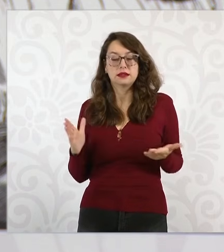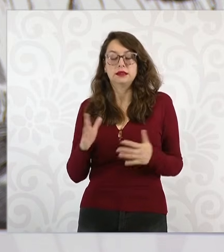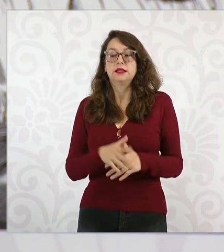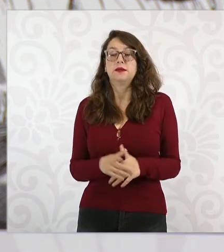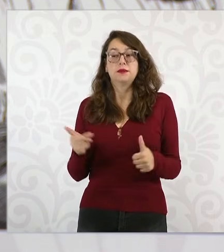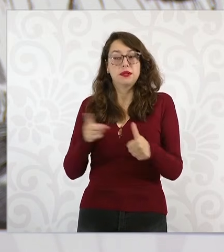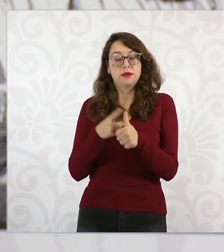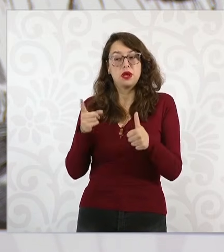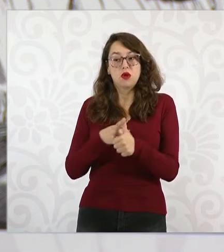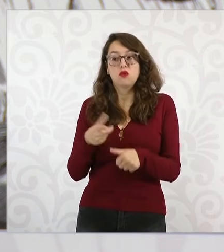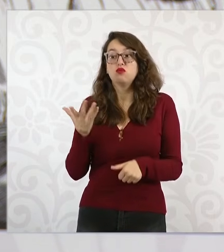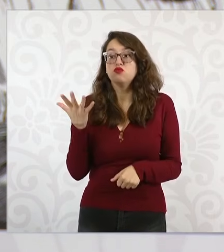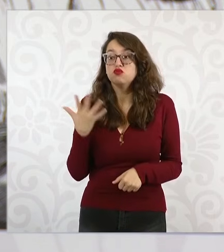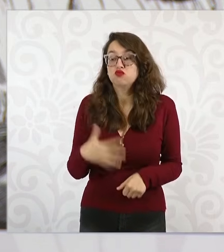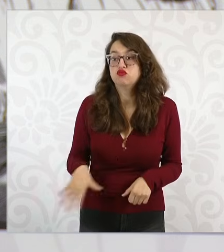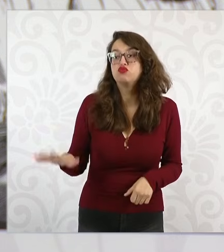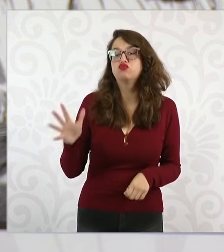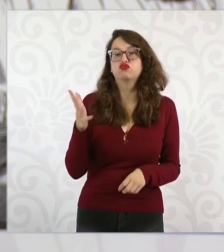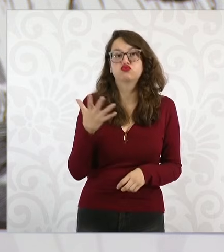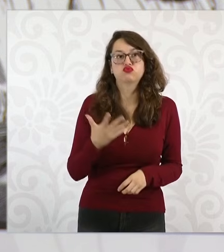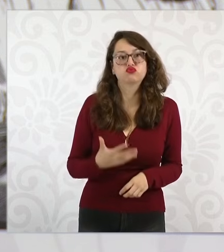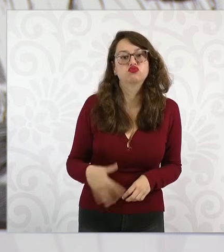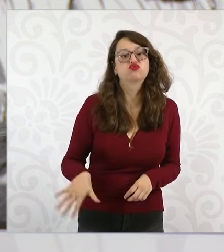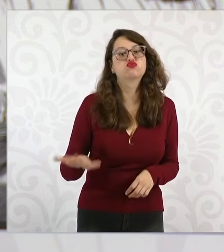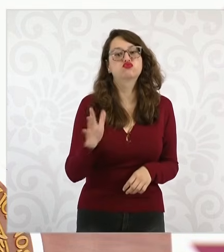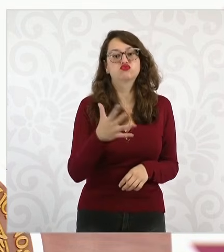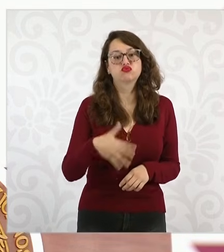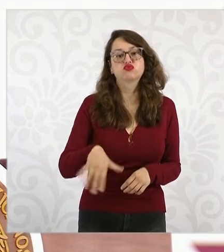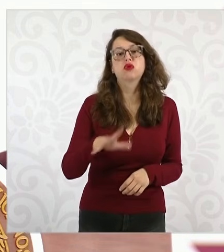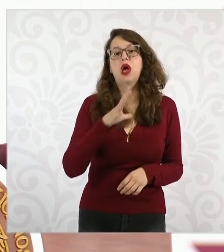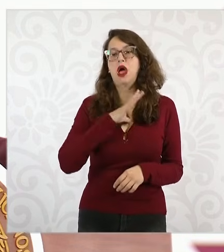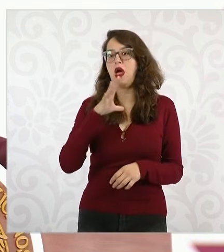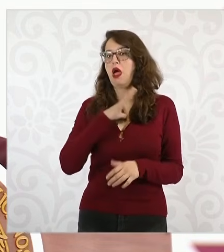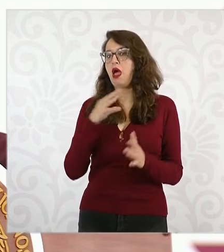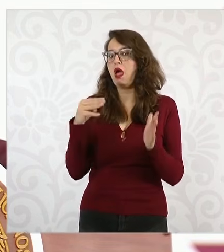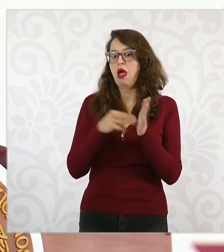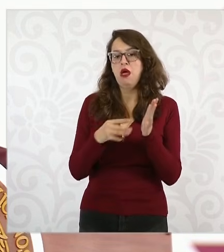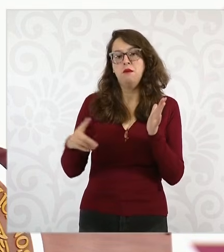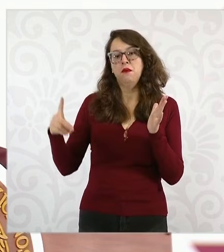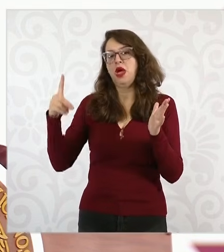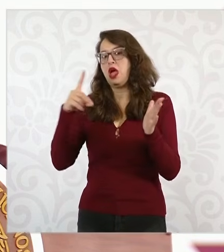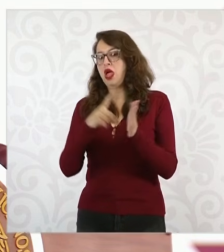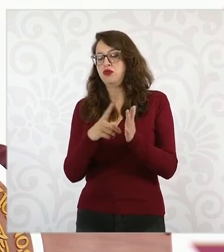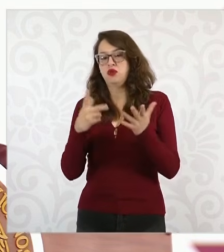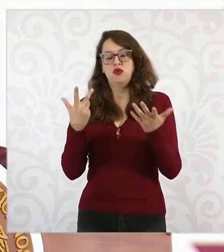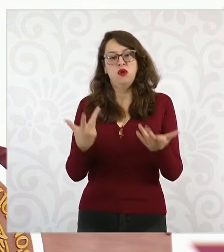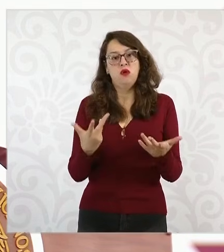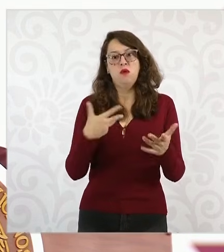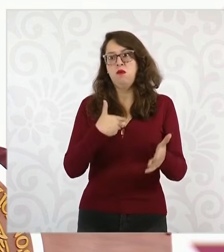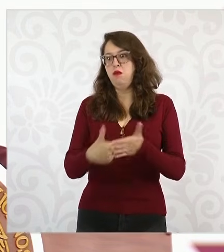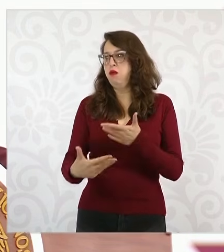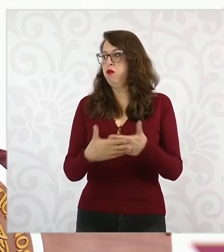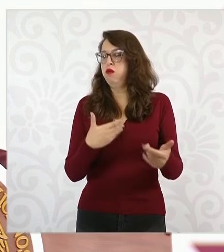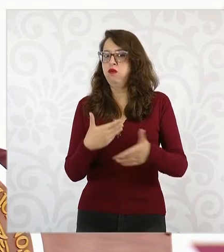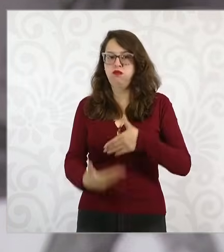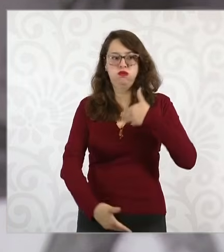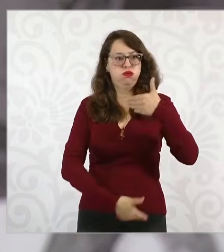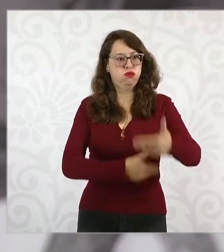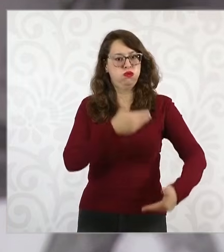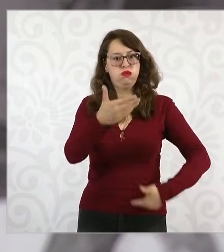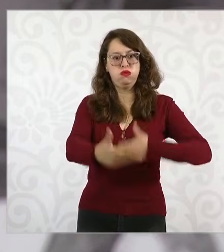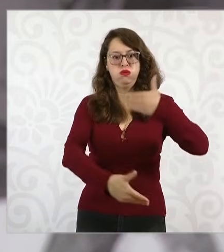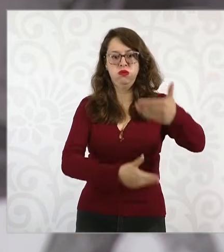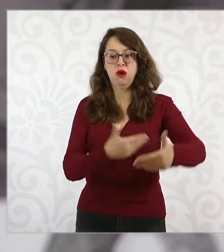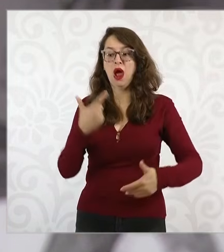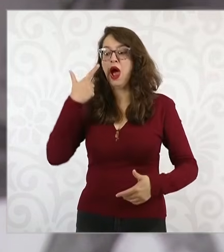hay petróleo, pues primero se utilizan ciertas técnicas externas, cada vez más desarrolladas, y